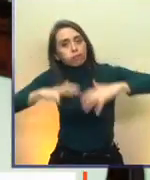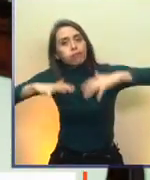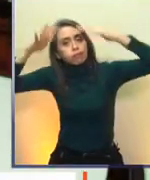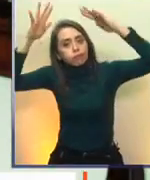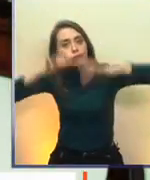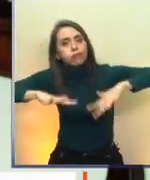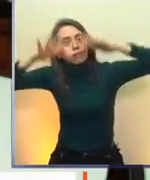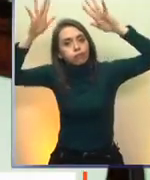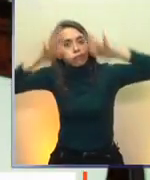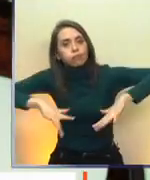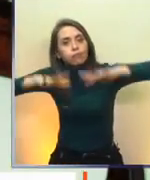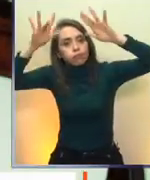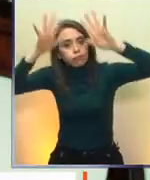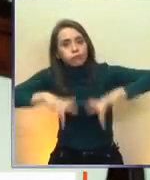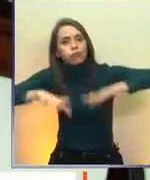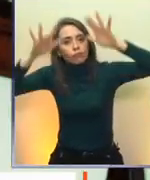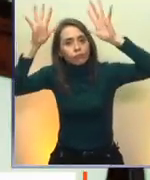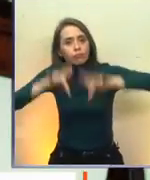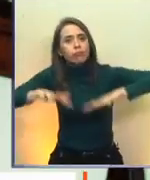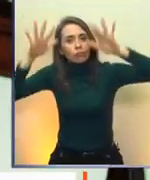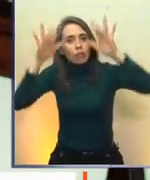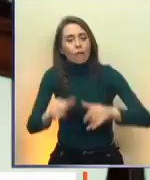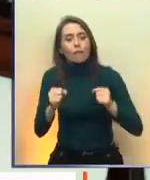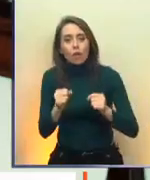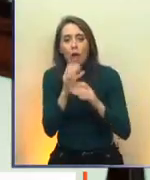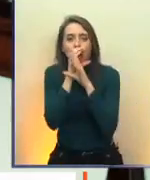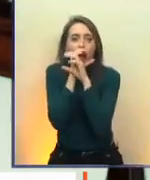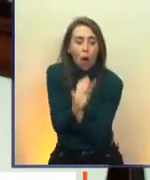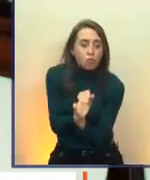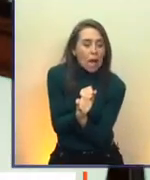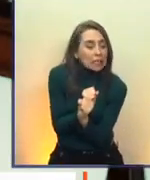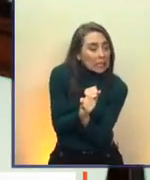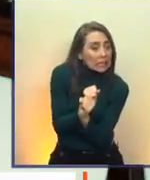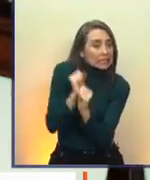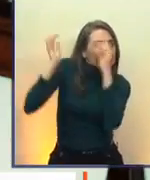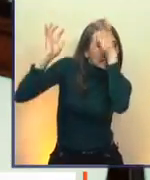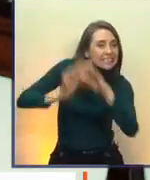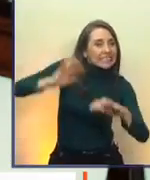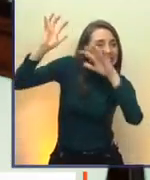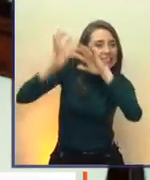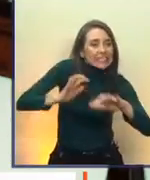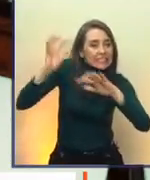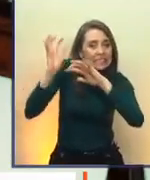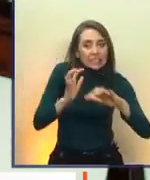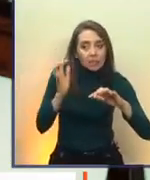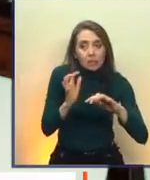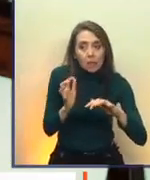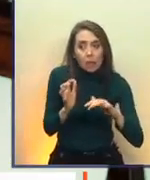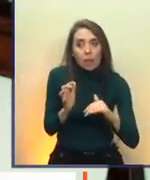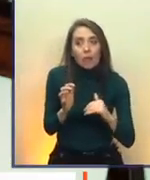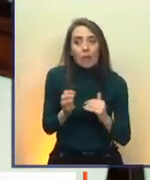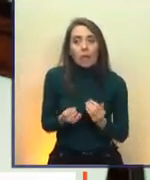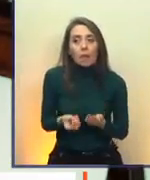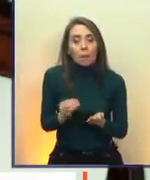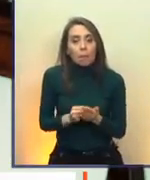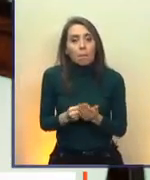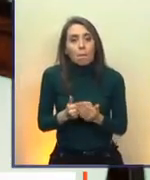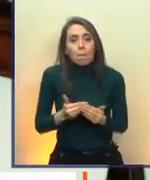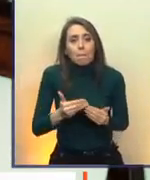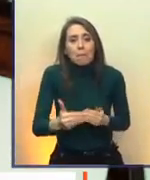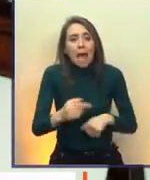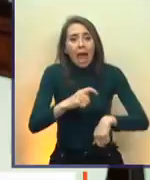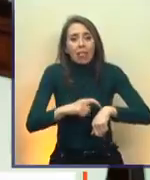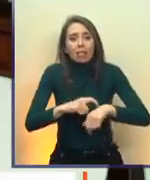hubo temporales fuertes. Los resistimos y eso nos iba aumentando el tiempo